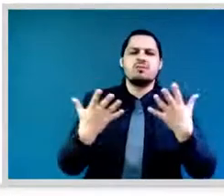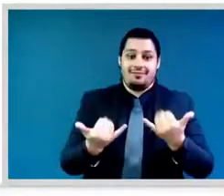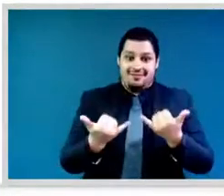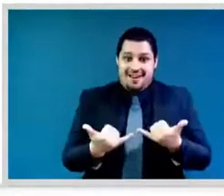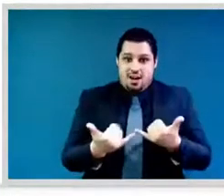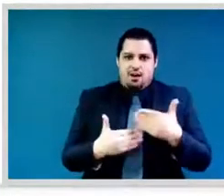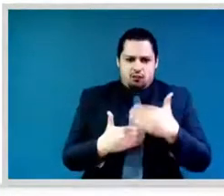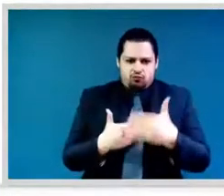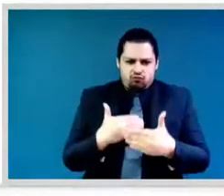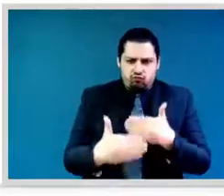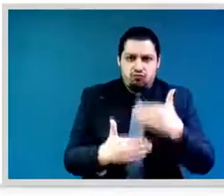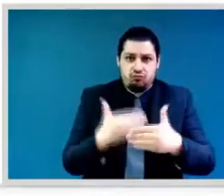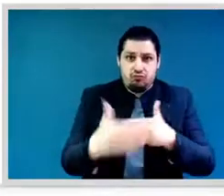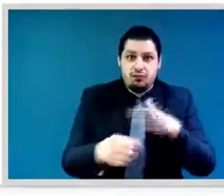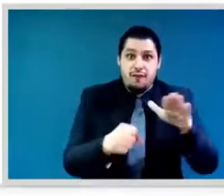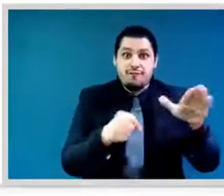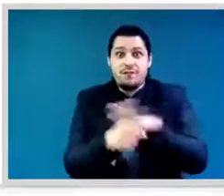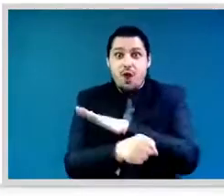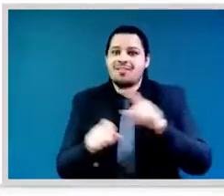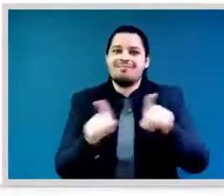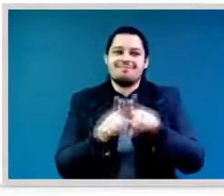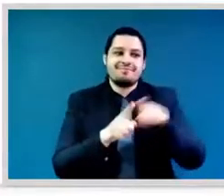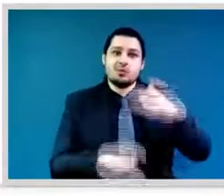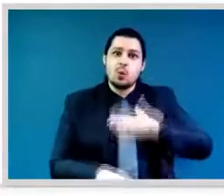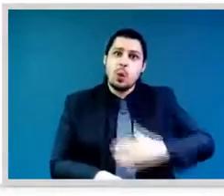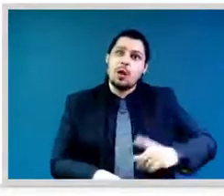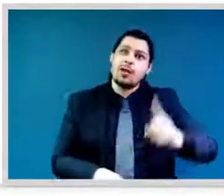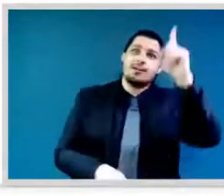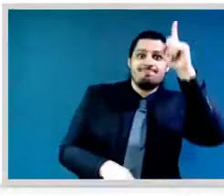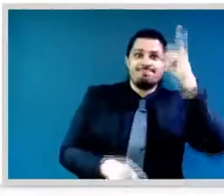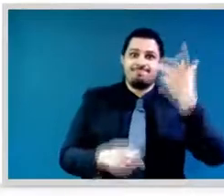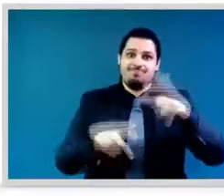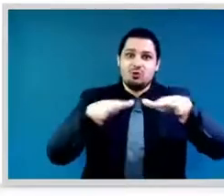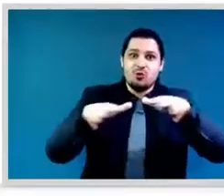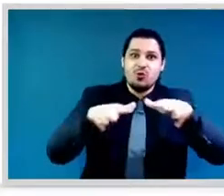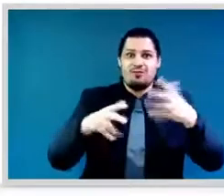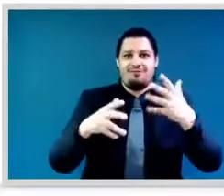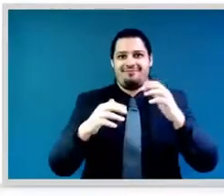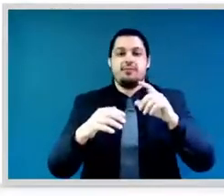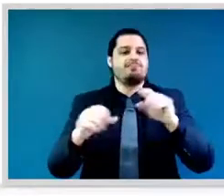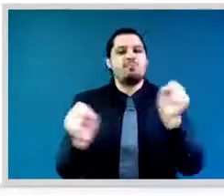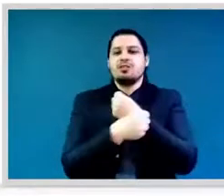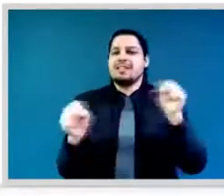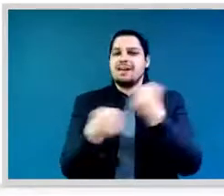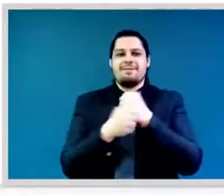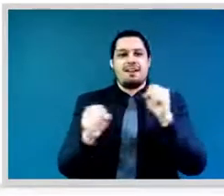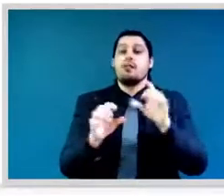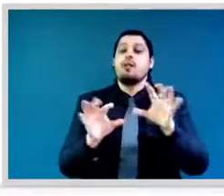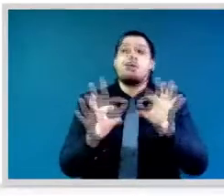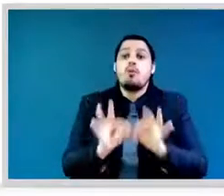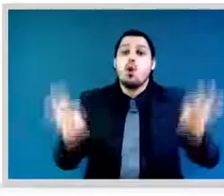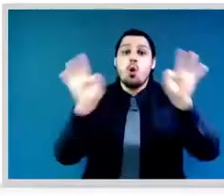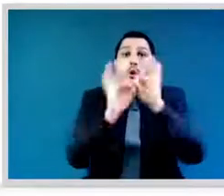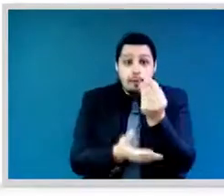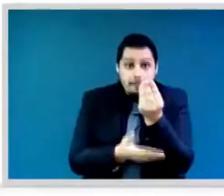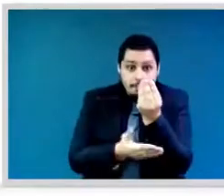reclamar participación. Por lo tanto, el énfasis sobre el desarrollo económico integral para